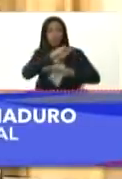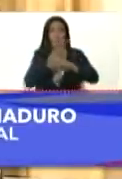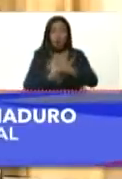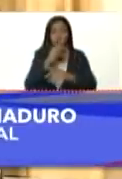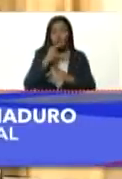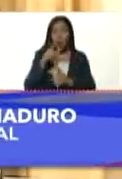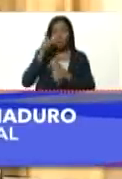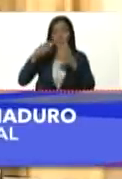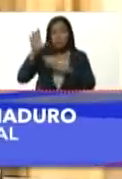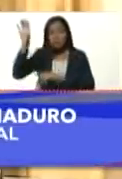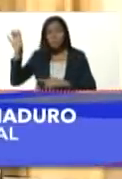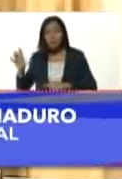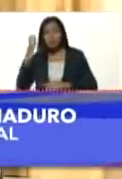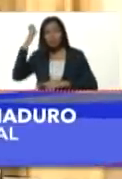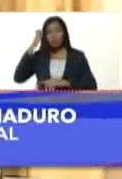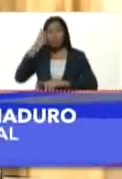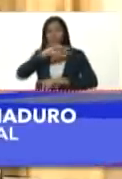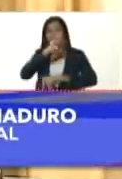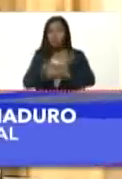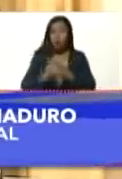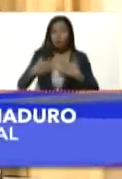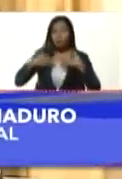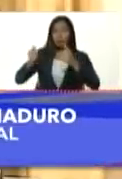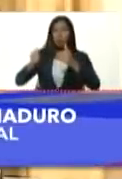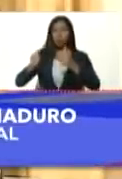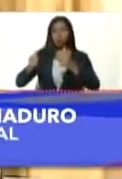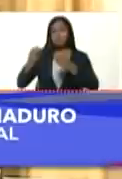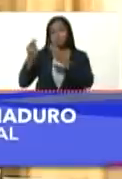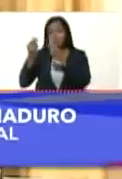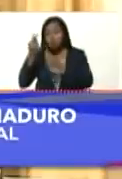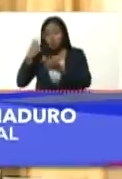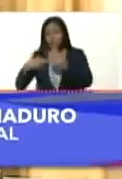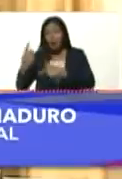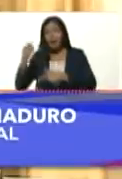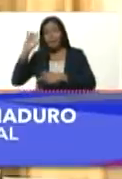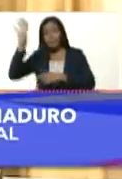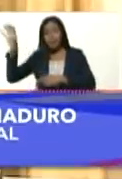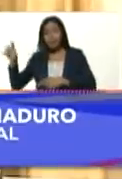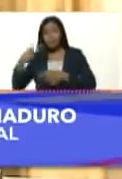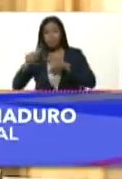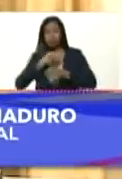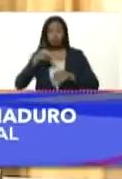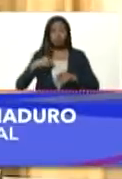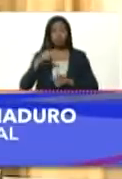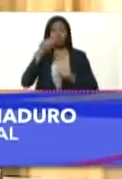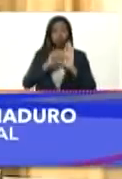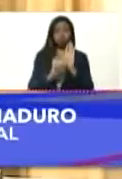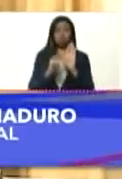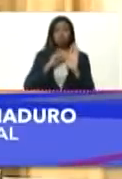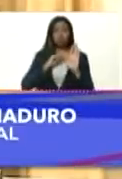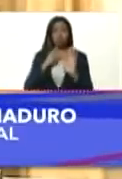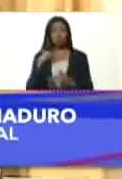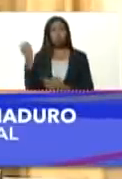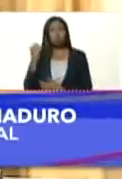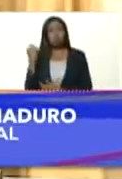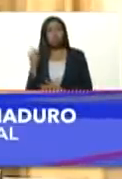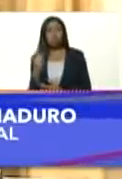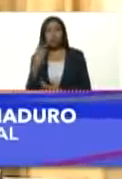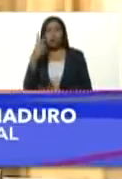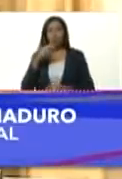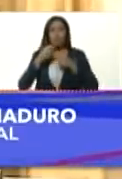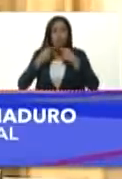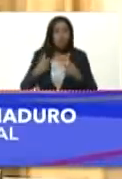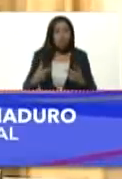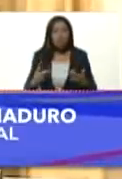como esos países, ni el poder económico de esos países. Si nosotros nos descuidamos, si nosotros nos